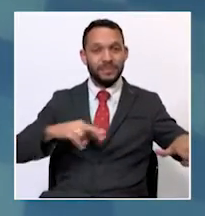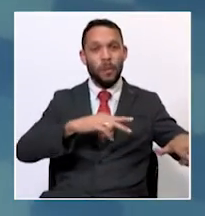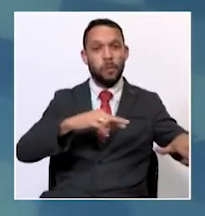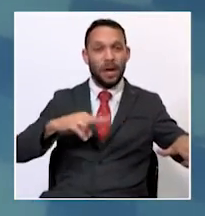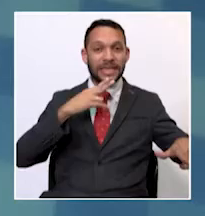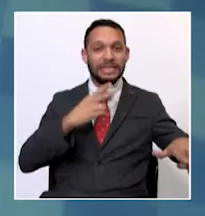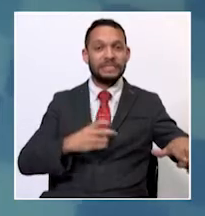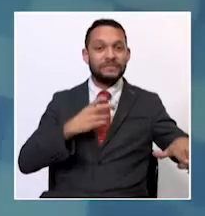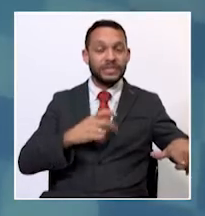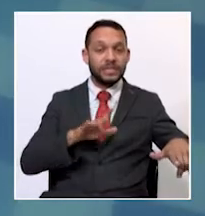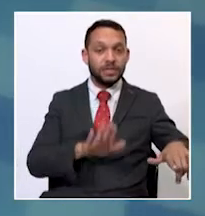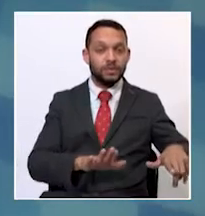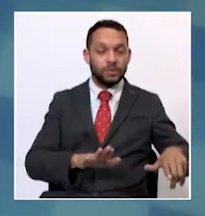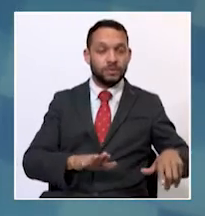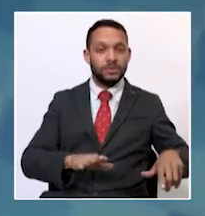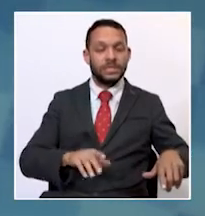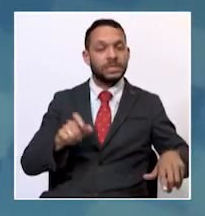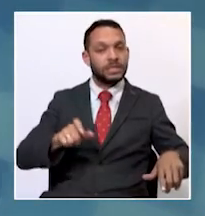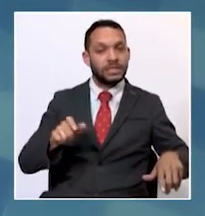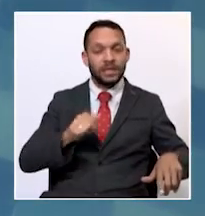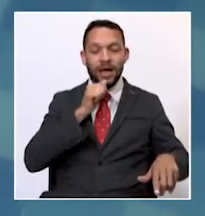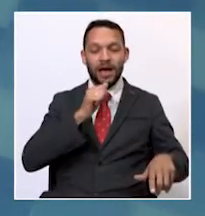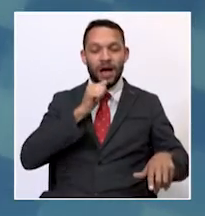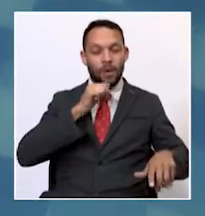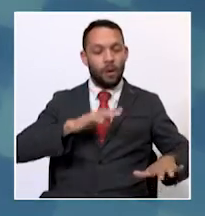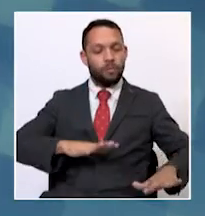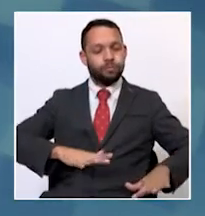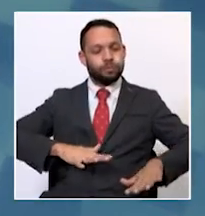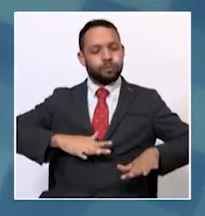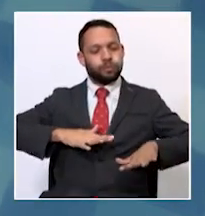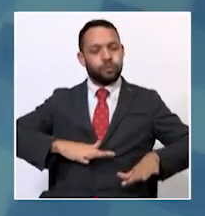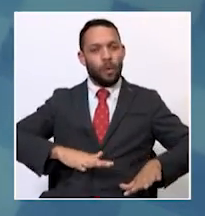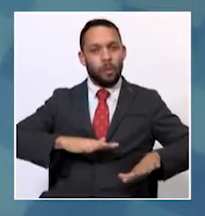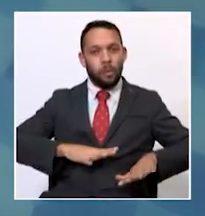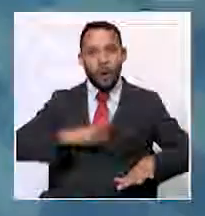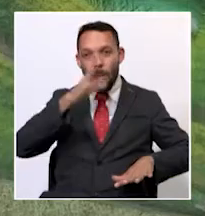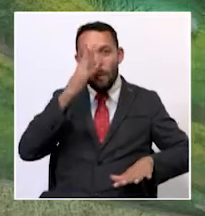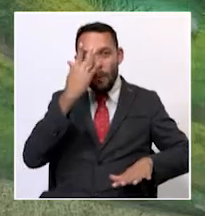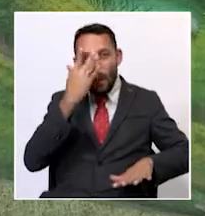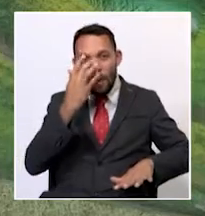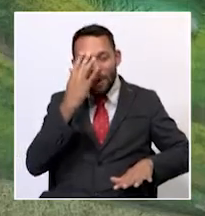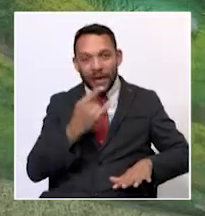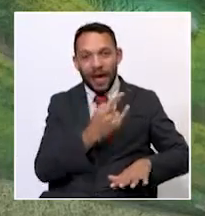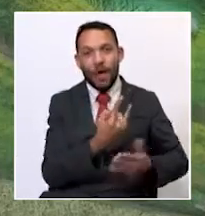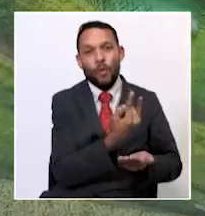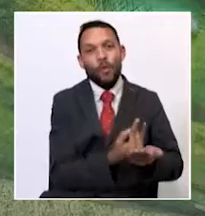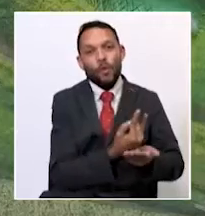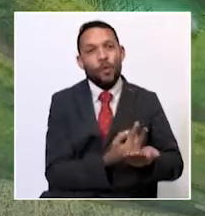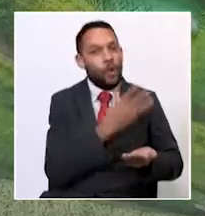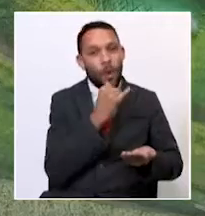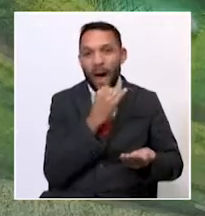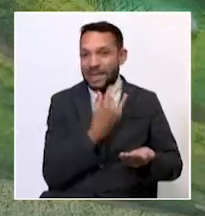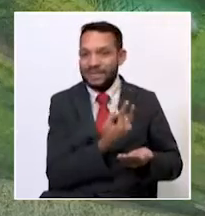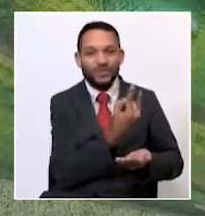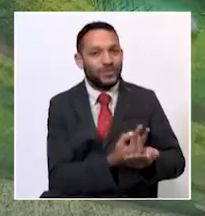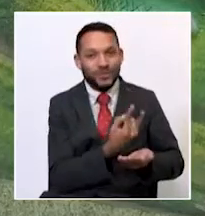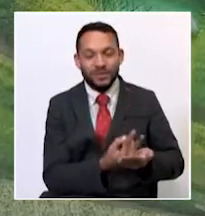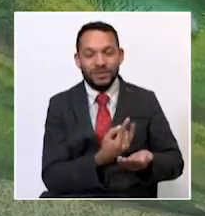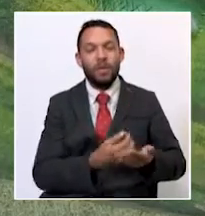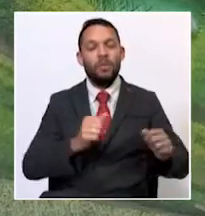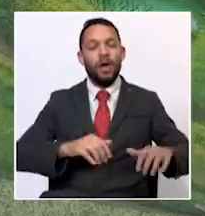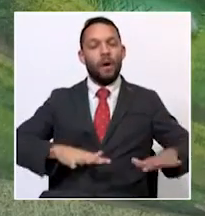limitaciones físicas. Porque el gimnasio que necesita esa persona con problema en cadera, en rodilla, en columna, en el